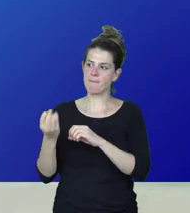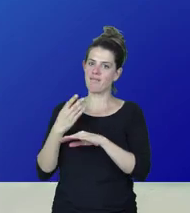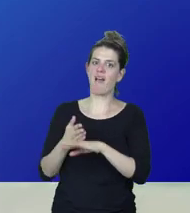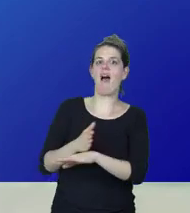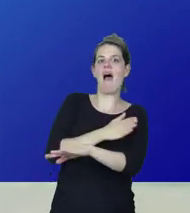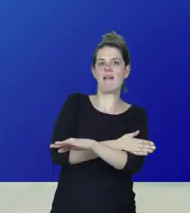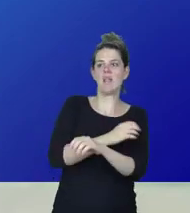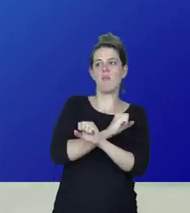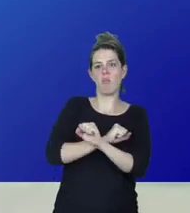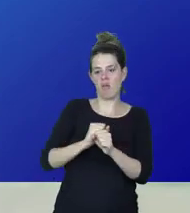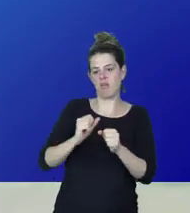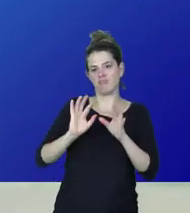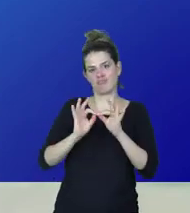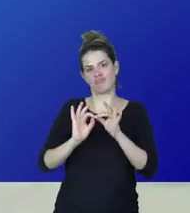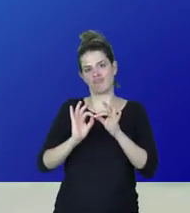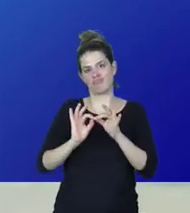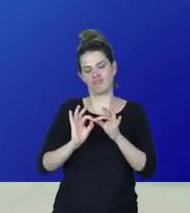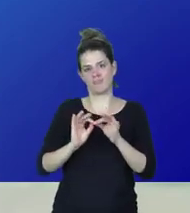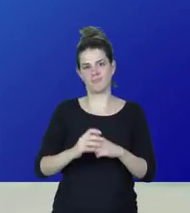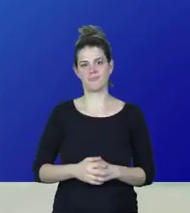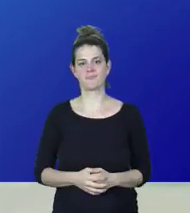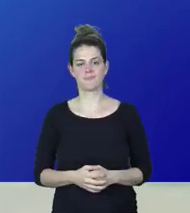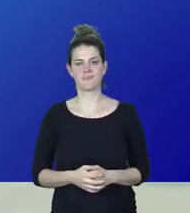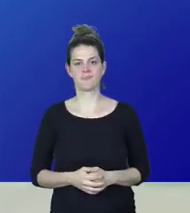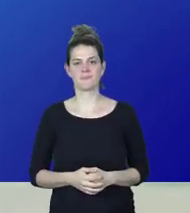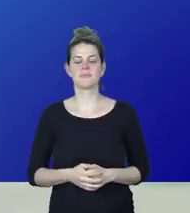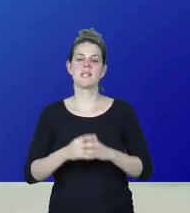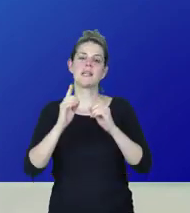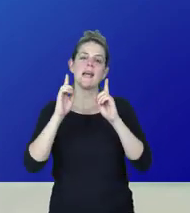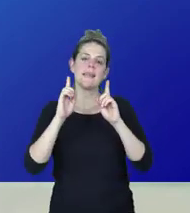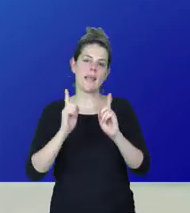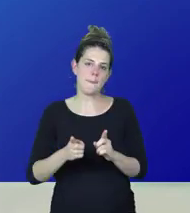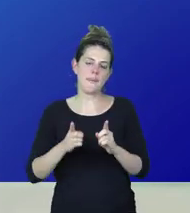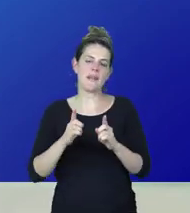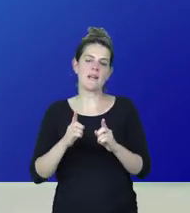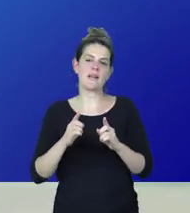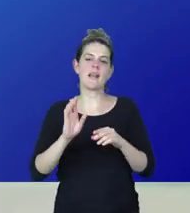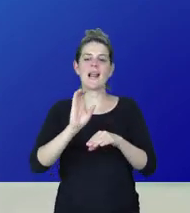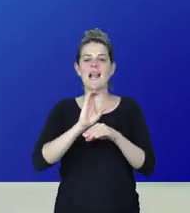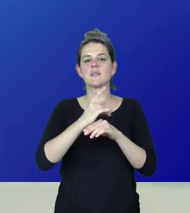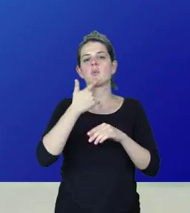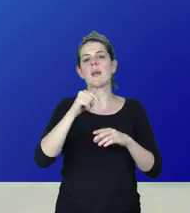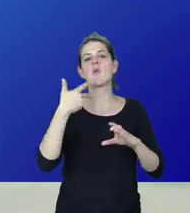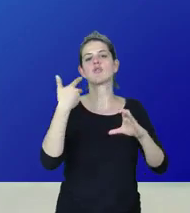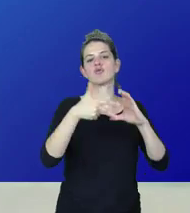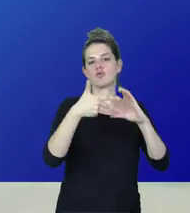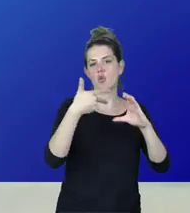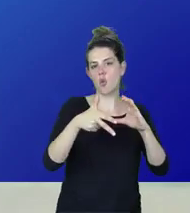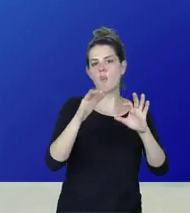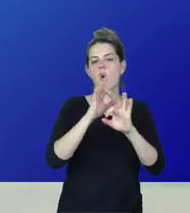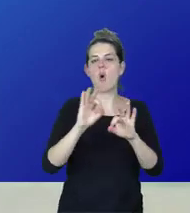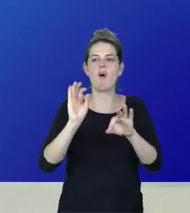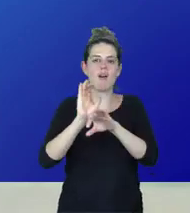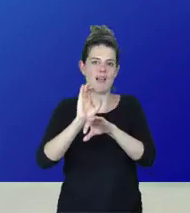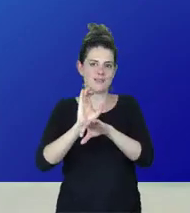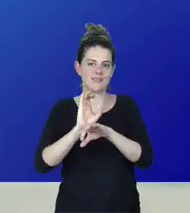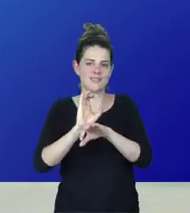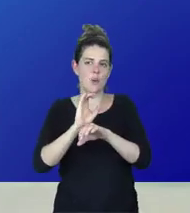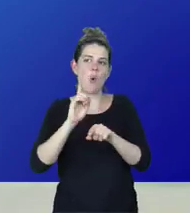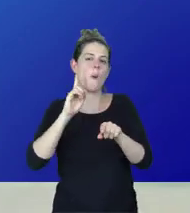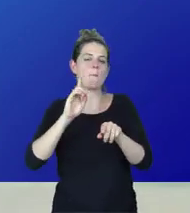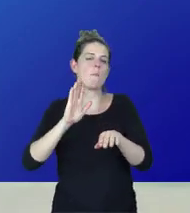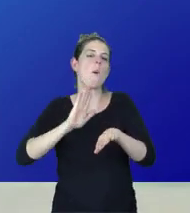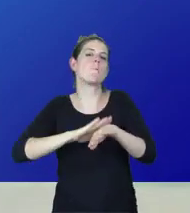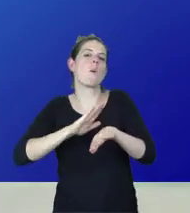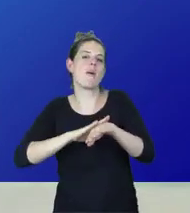que las instancias que eran en vivo, las instancias que son de tipo de Zoom o otras clases virtuales donde se coordina en